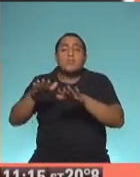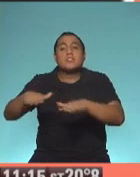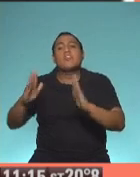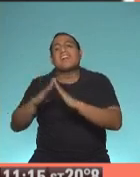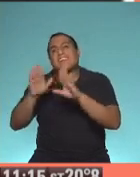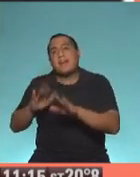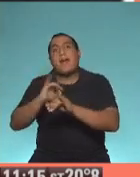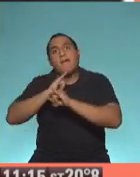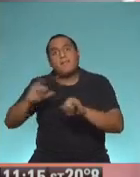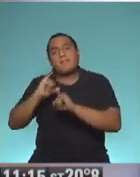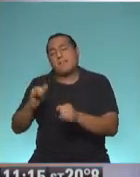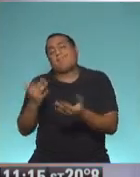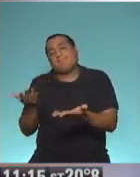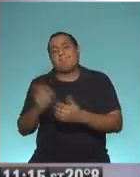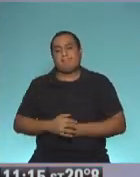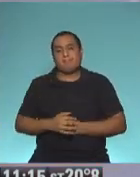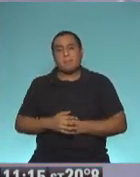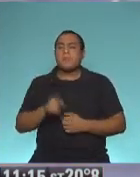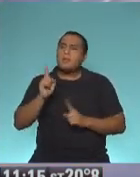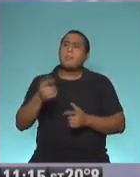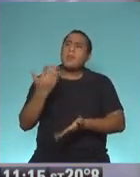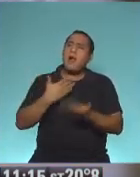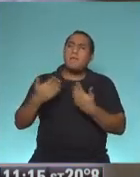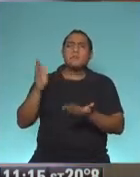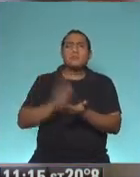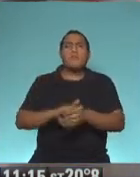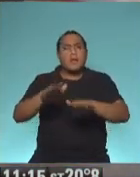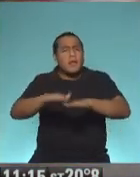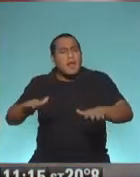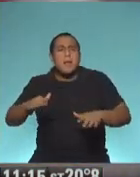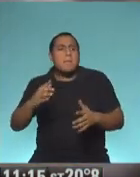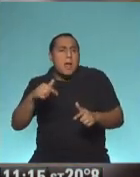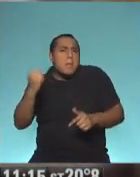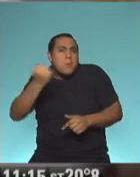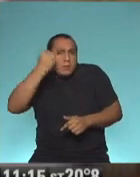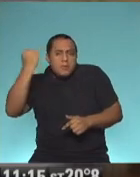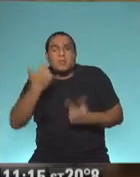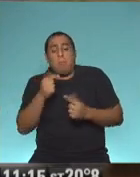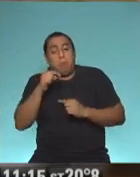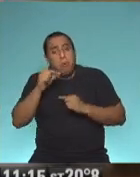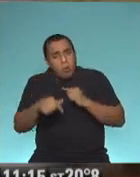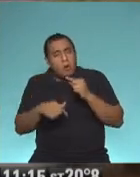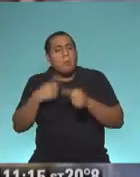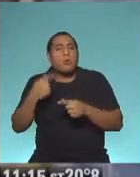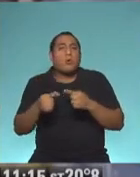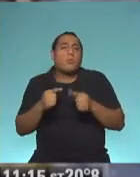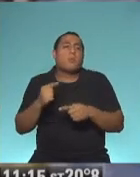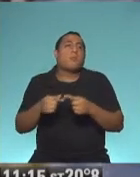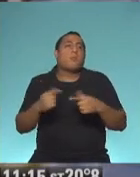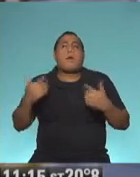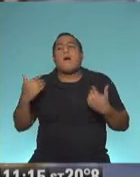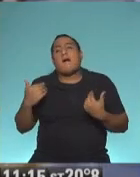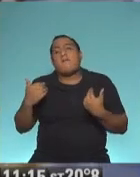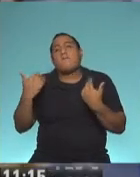lo que nos ibas a mencionar respecto a los niños y a esta importancia de que de a poco puedan estar en ámbitos, quizás no en